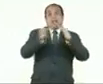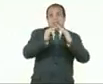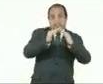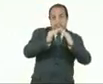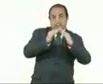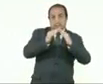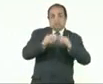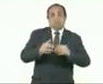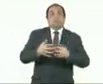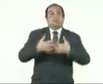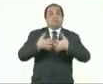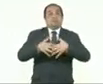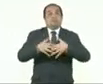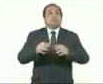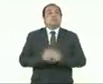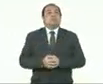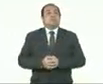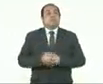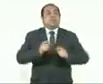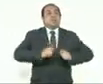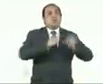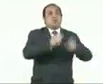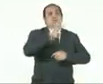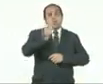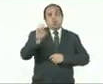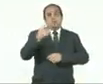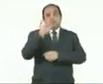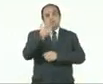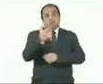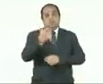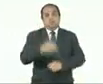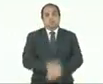casera, se le entregaron 400 pesos.